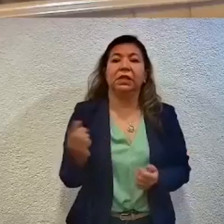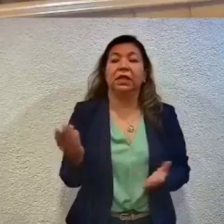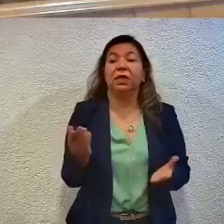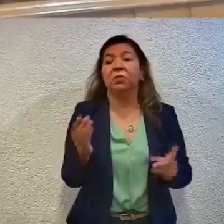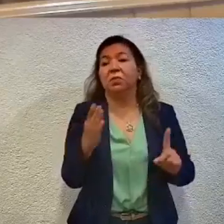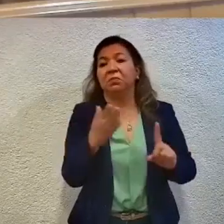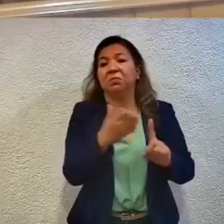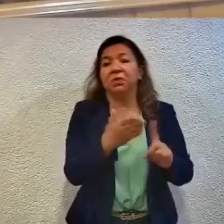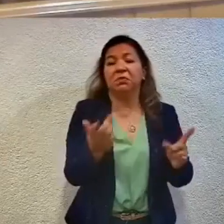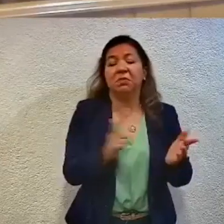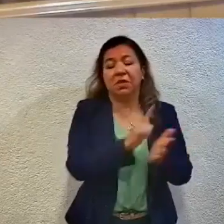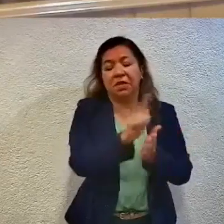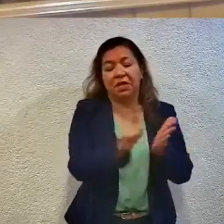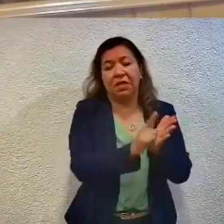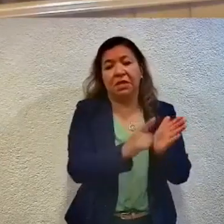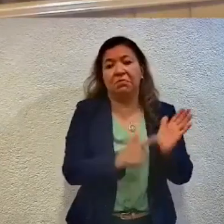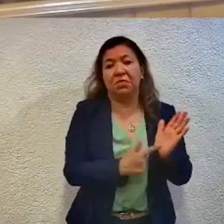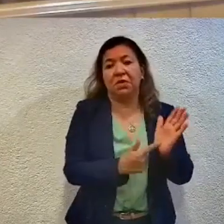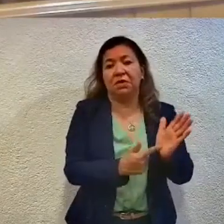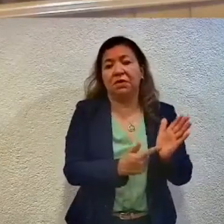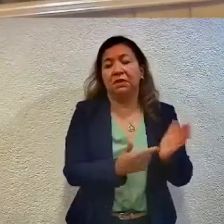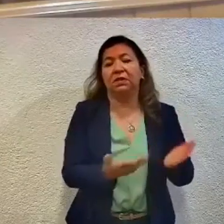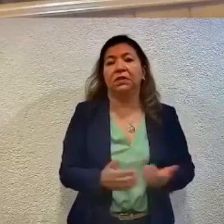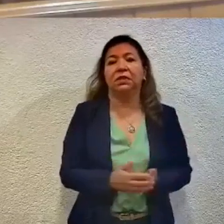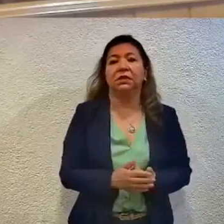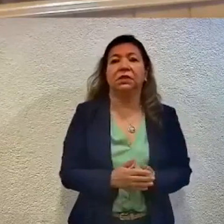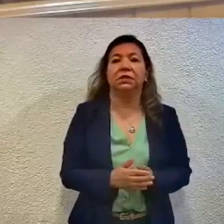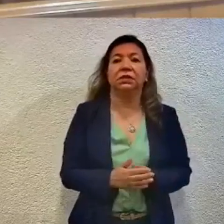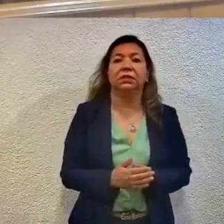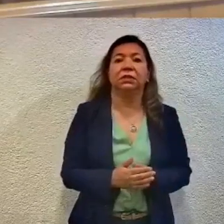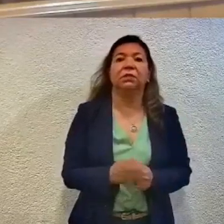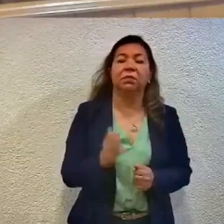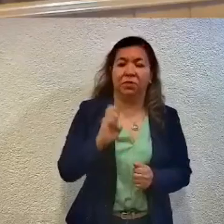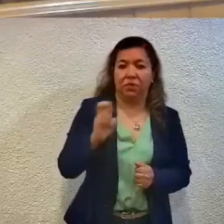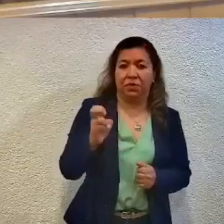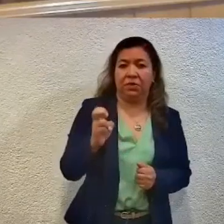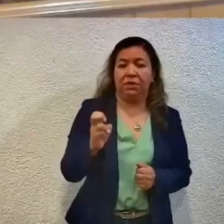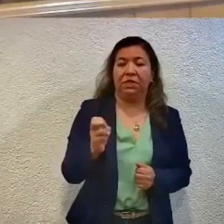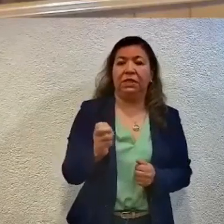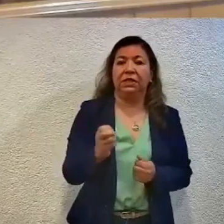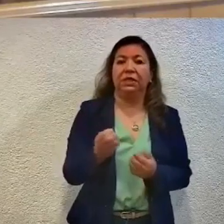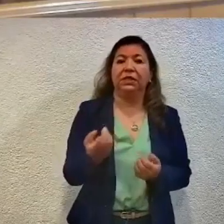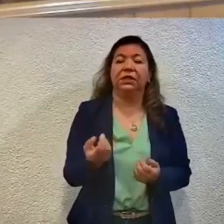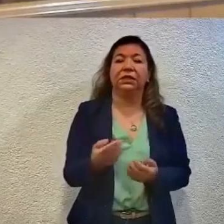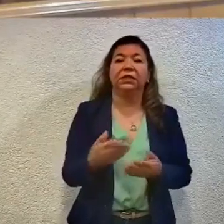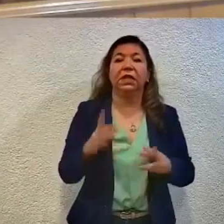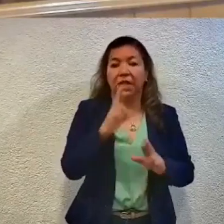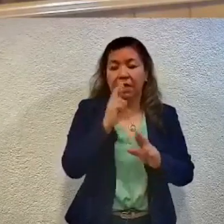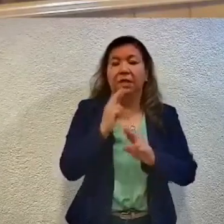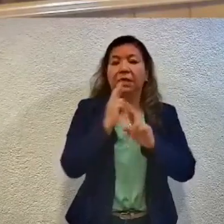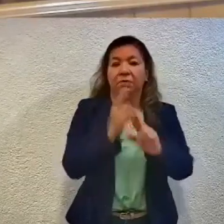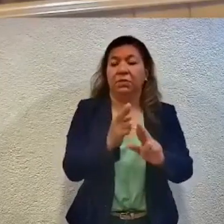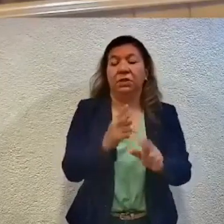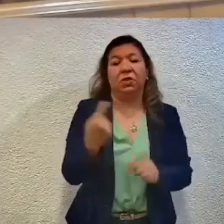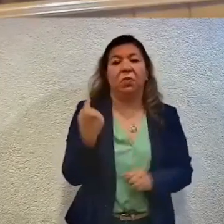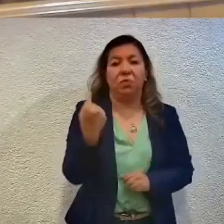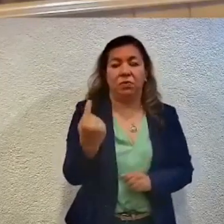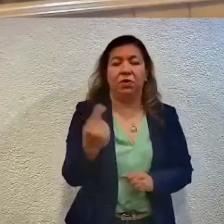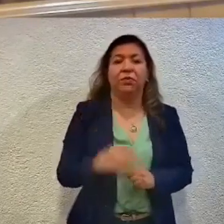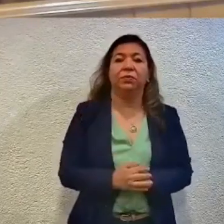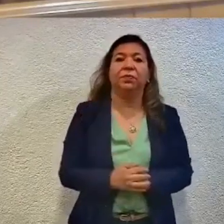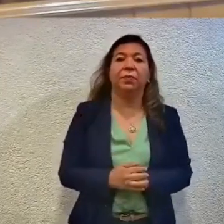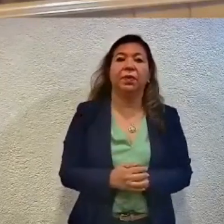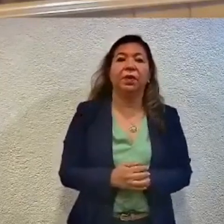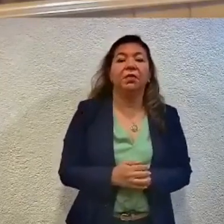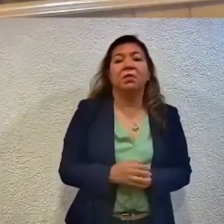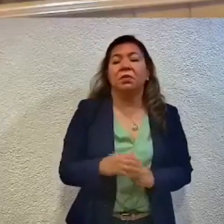la misma ley dispone con toda claridad. Por ello, se propone el siguiente punto resolutivo. Único, se declara infundado el recurso